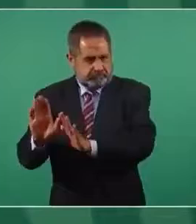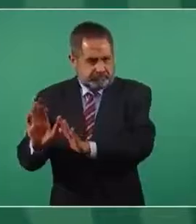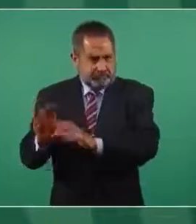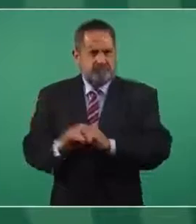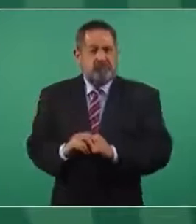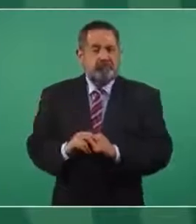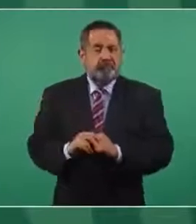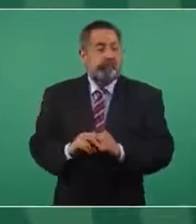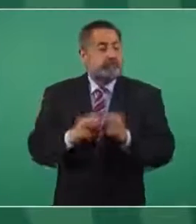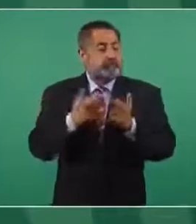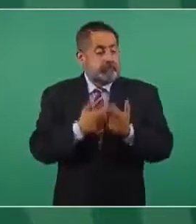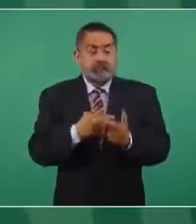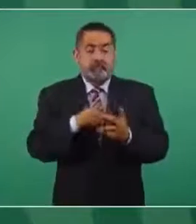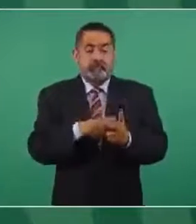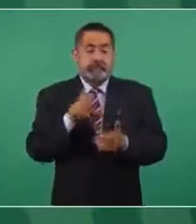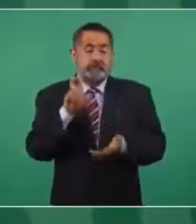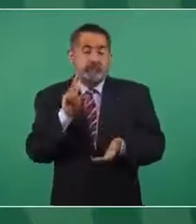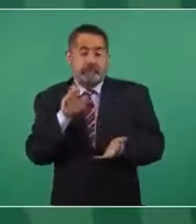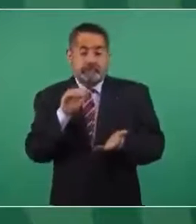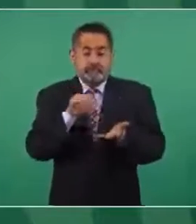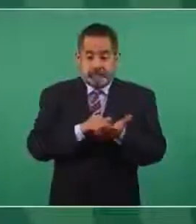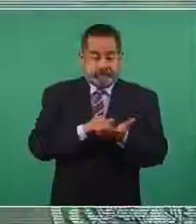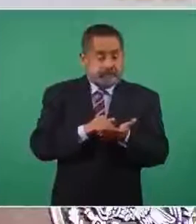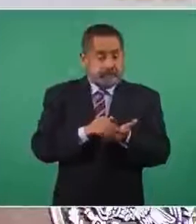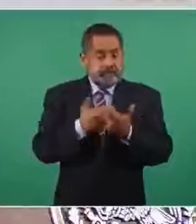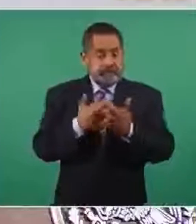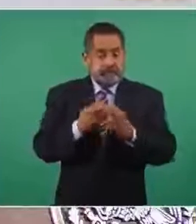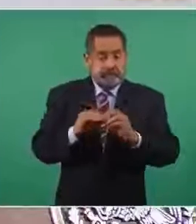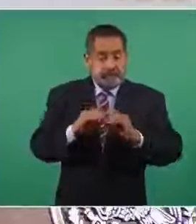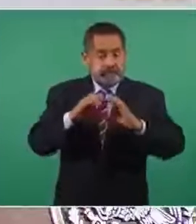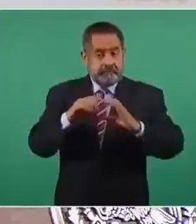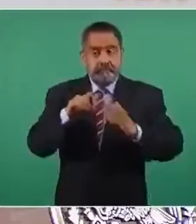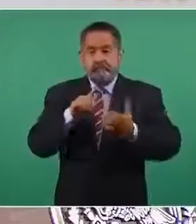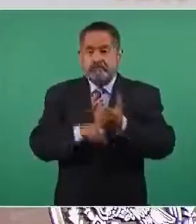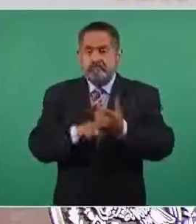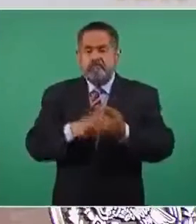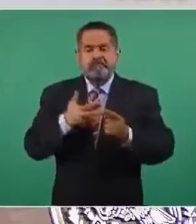Pero los 30 mil de